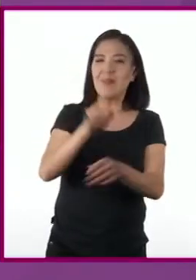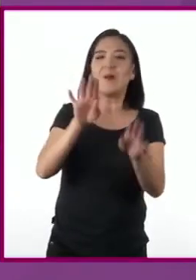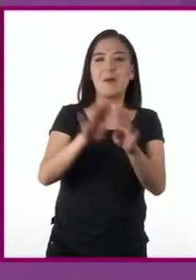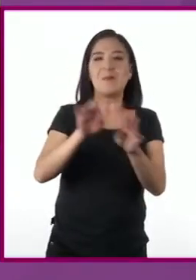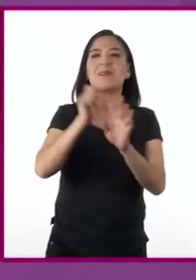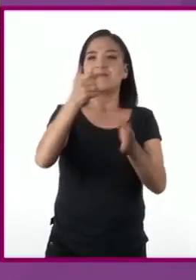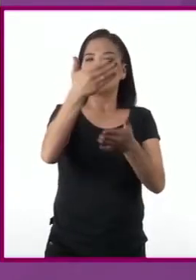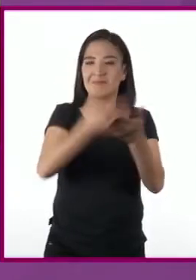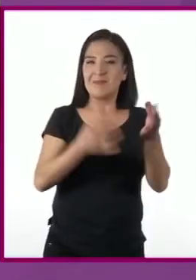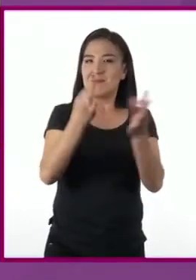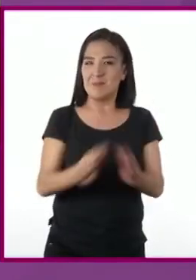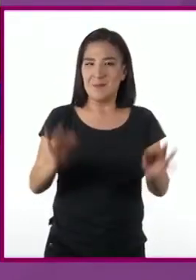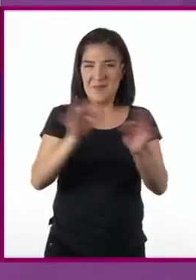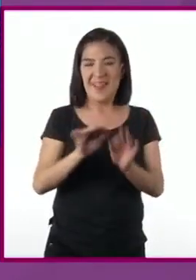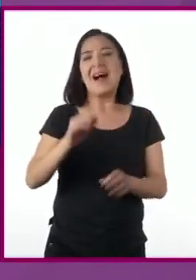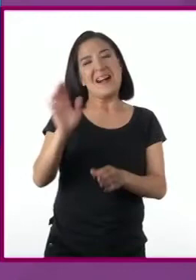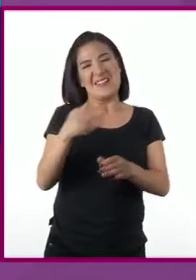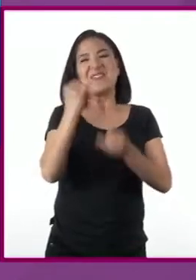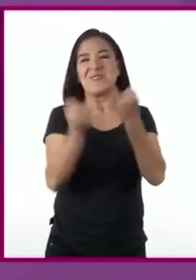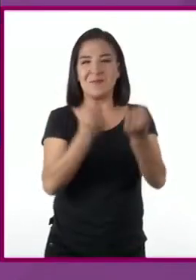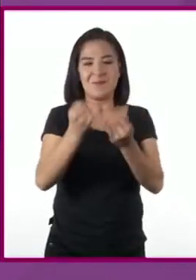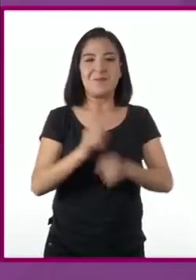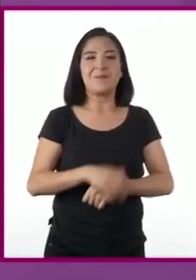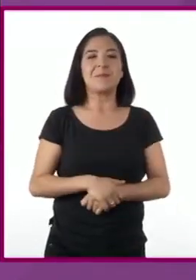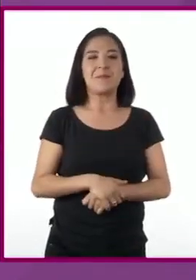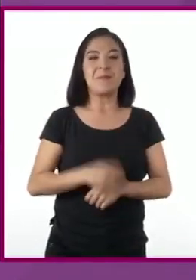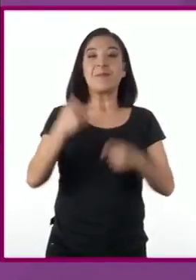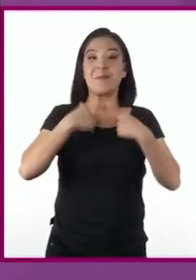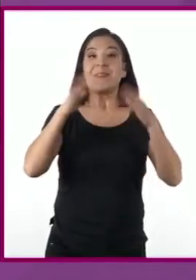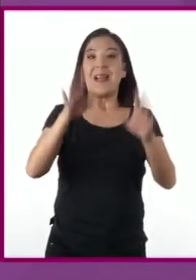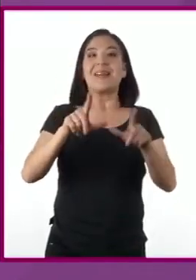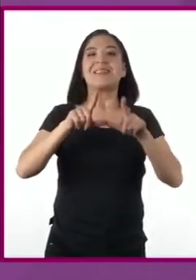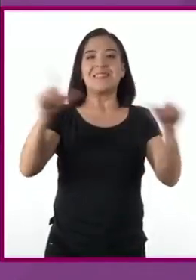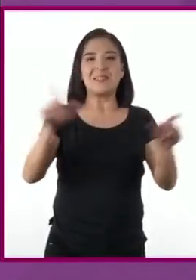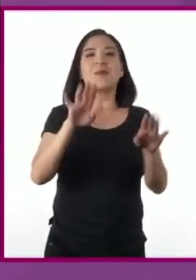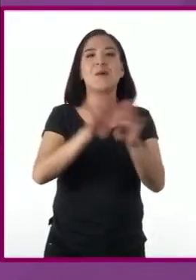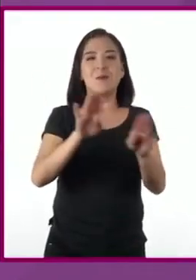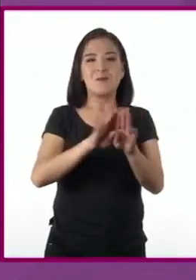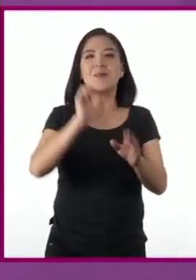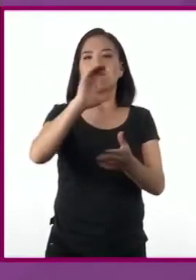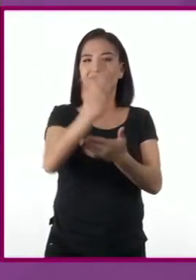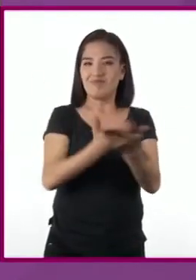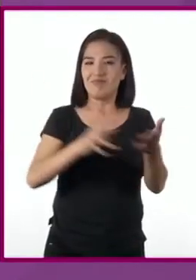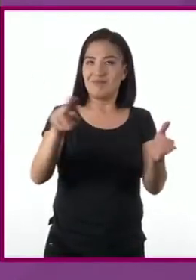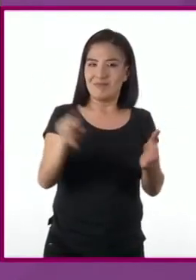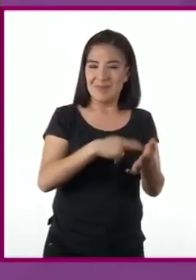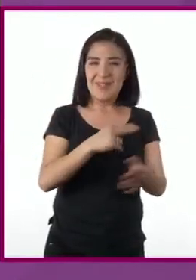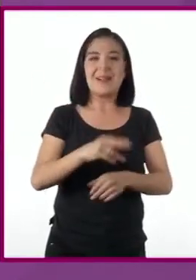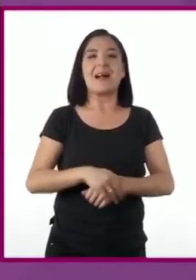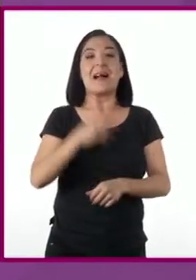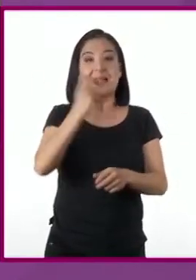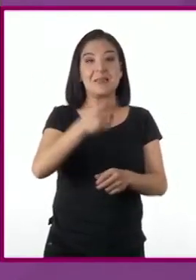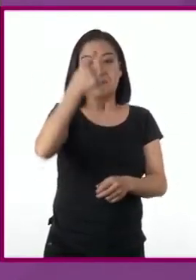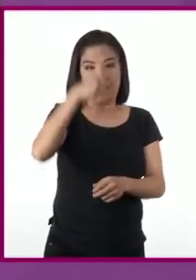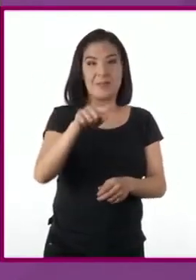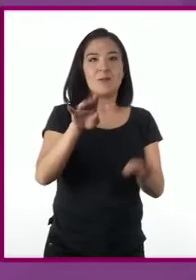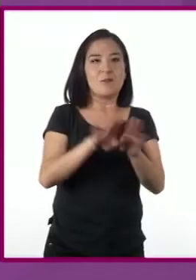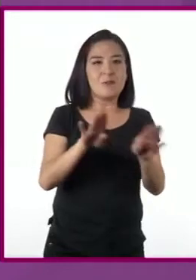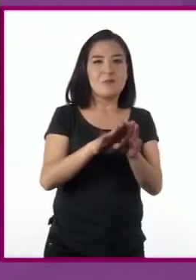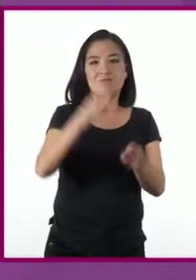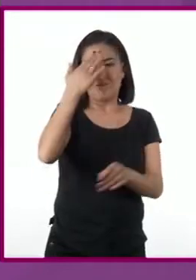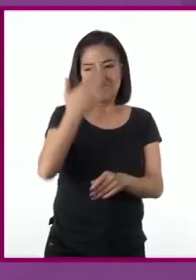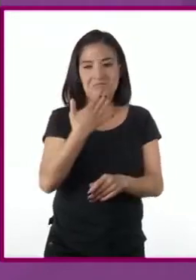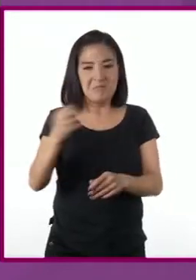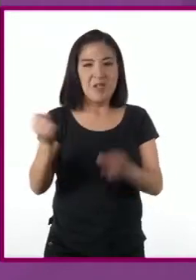importantes. Vamos a jugar. Sí, Estoy listo para firmar mi contrato de trabajo. Con estas estrategias puedo encontrar